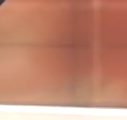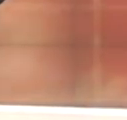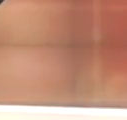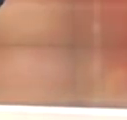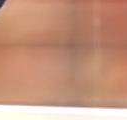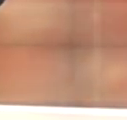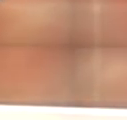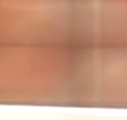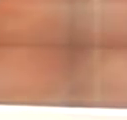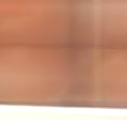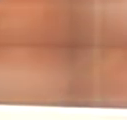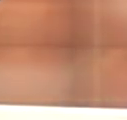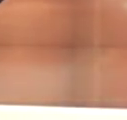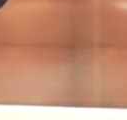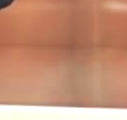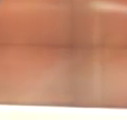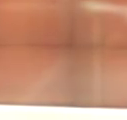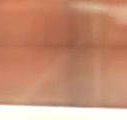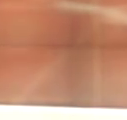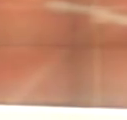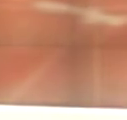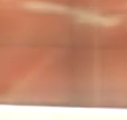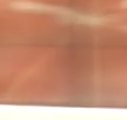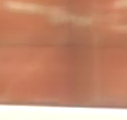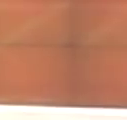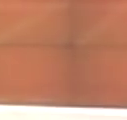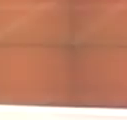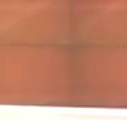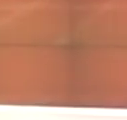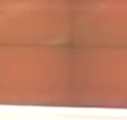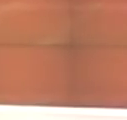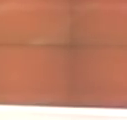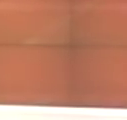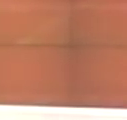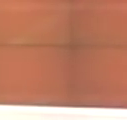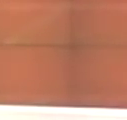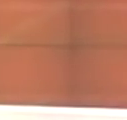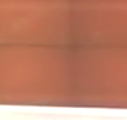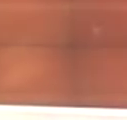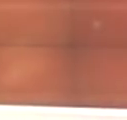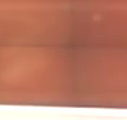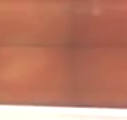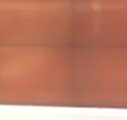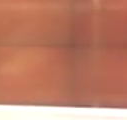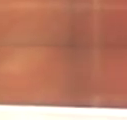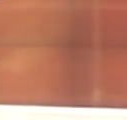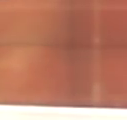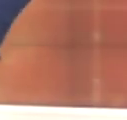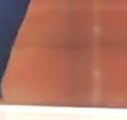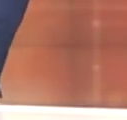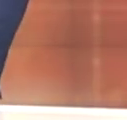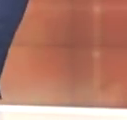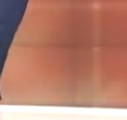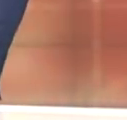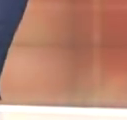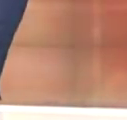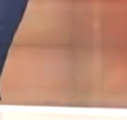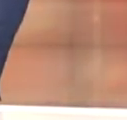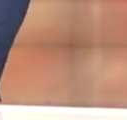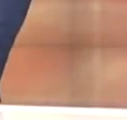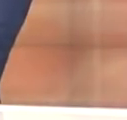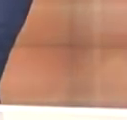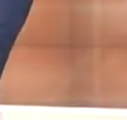lo que ha sido el estudio de la sala y de los magistrados que la componen del desacato de la Asamblea Nacional. Recordemos exactamente que